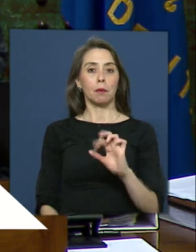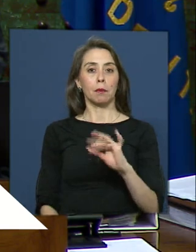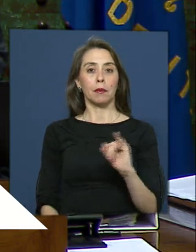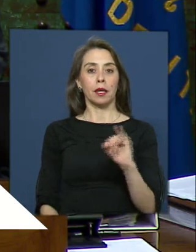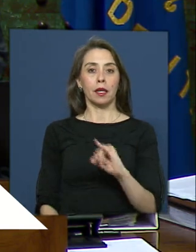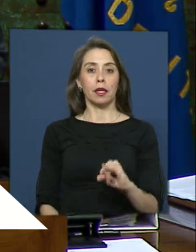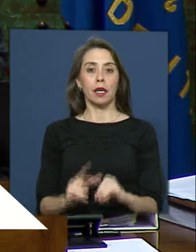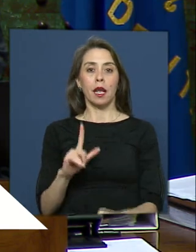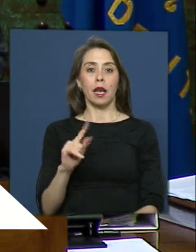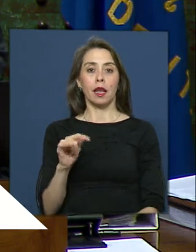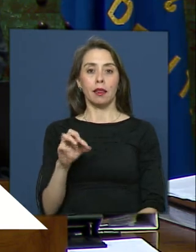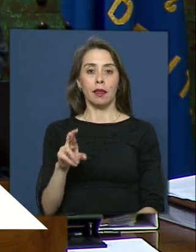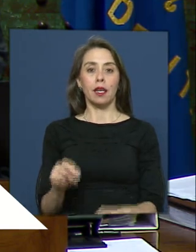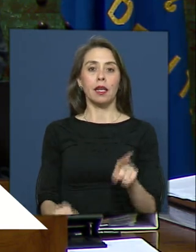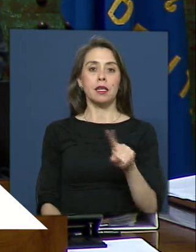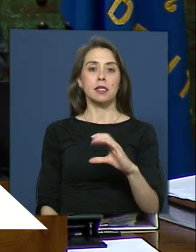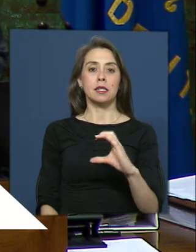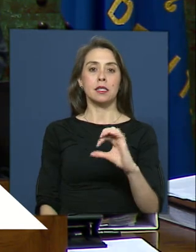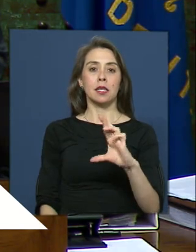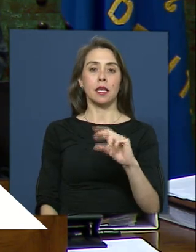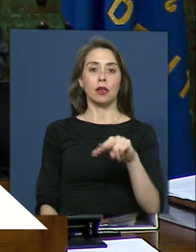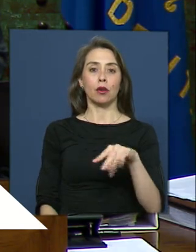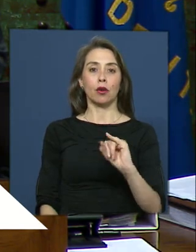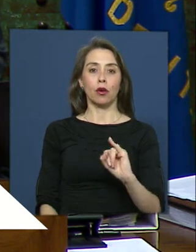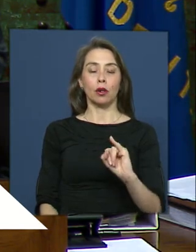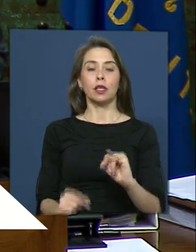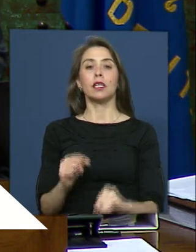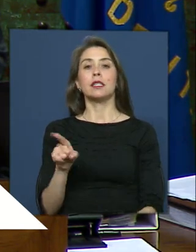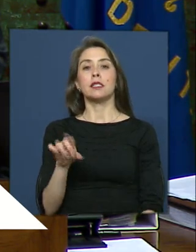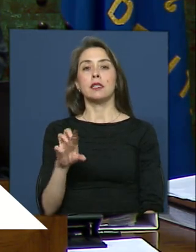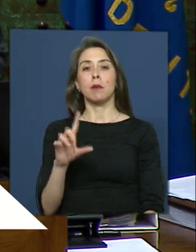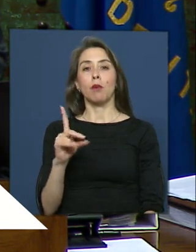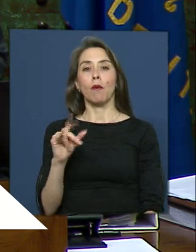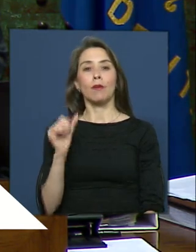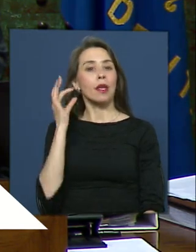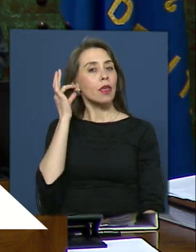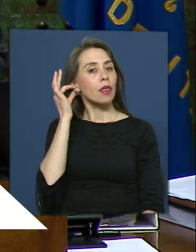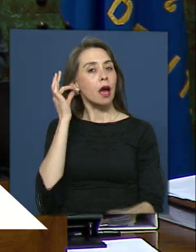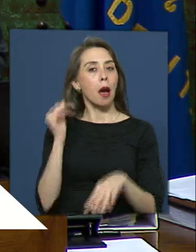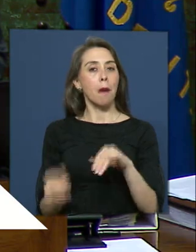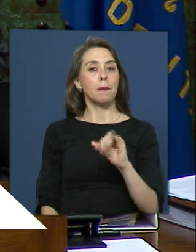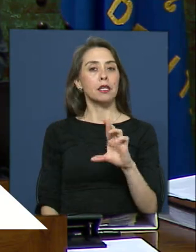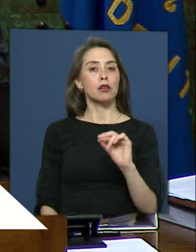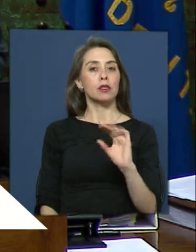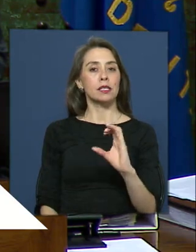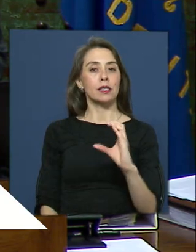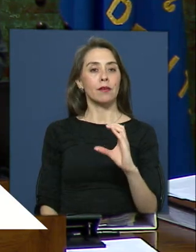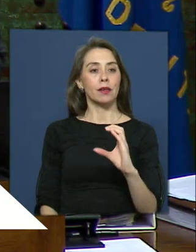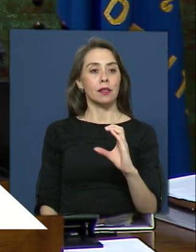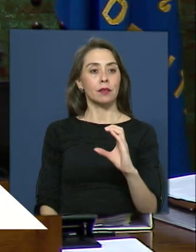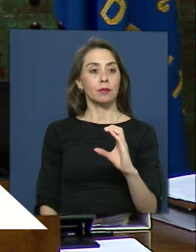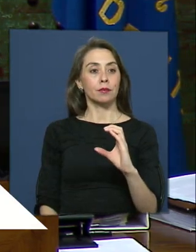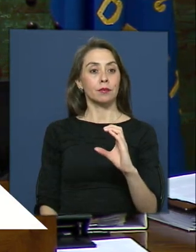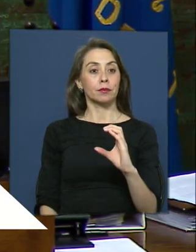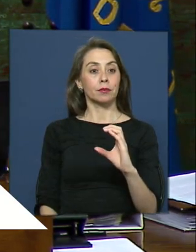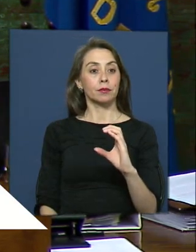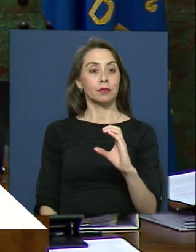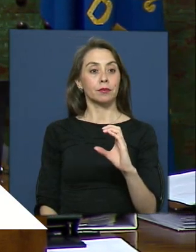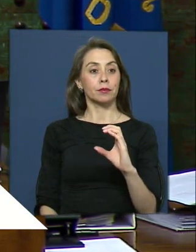Felipe Letelier, don Guillermo Ceroni, la diputada Alejandra Sepúlveda, don Vlado Mirosevic, Jackson Vera,